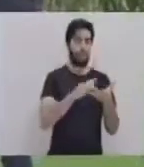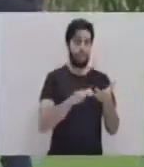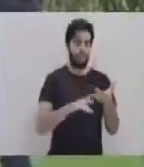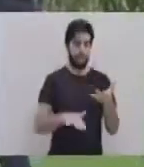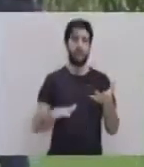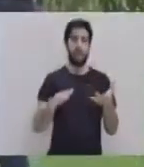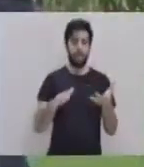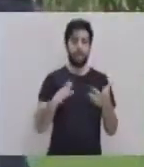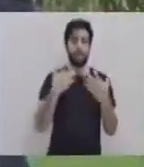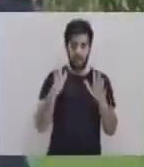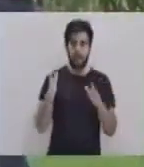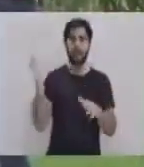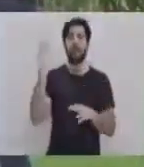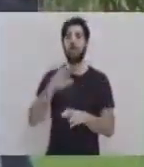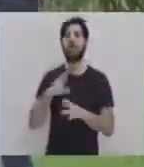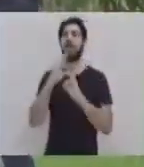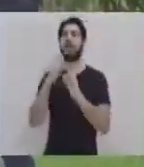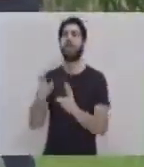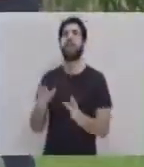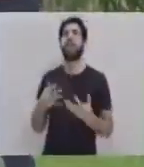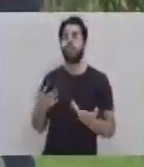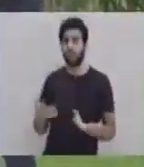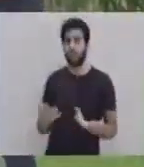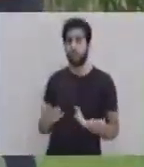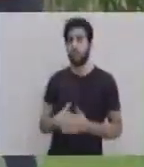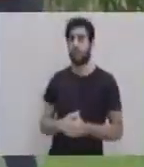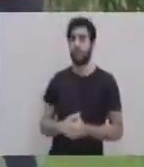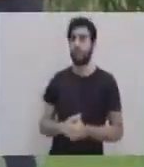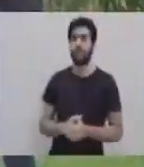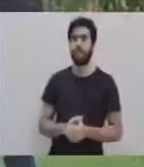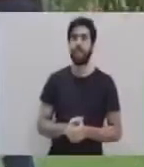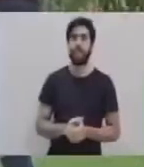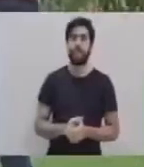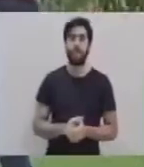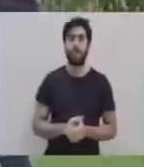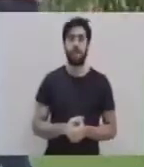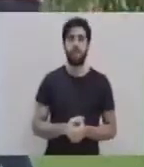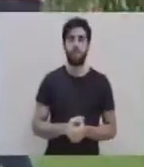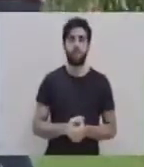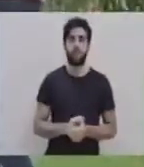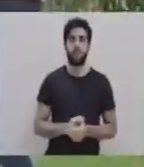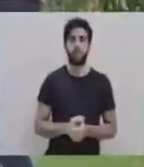a la calculadora científica y vamos a obtener como resultado